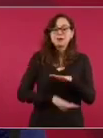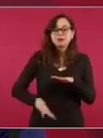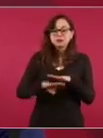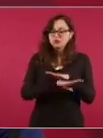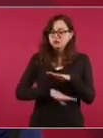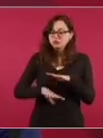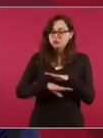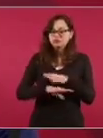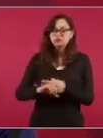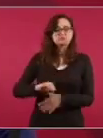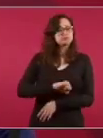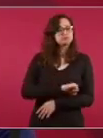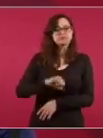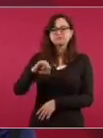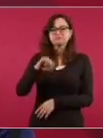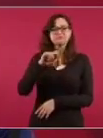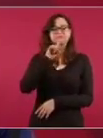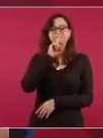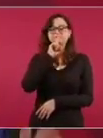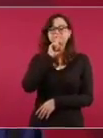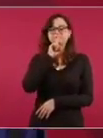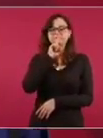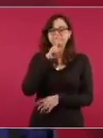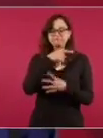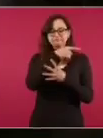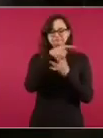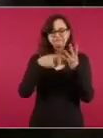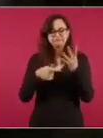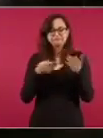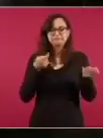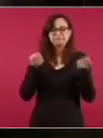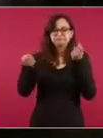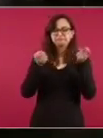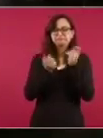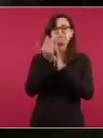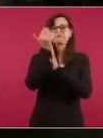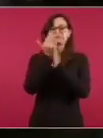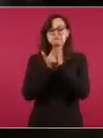básicos. Esa es la esencia.